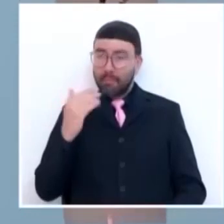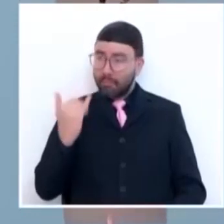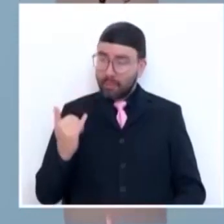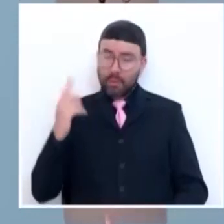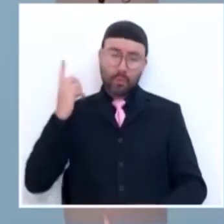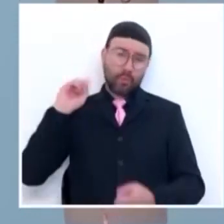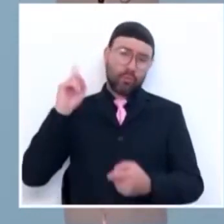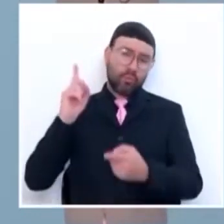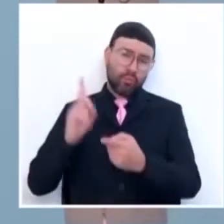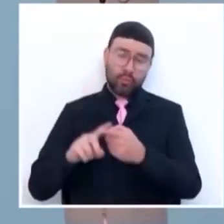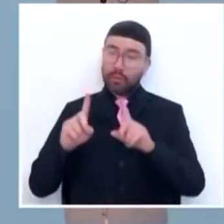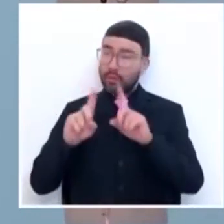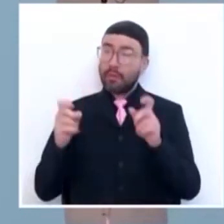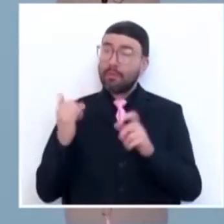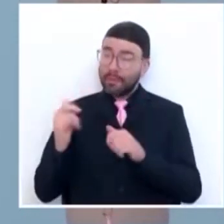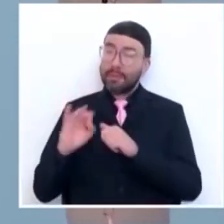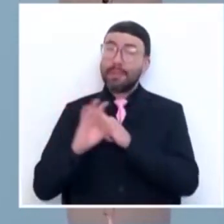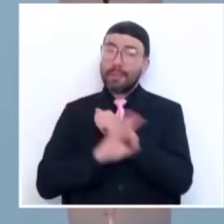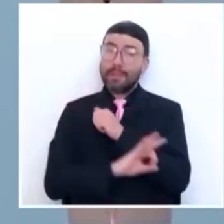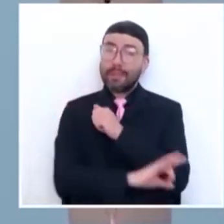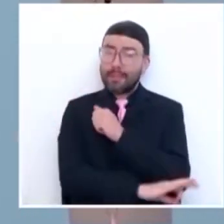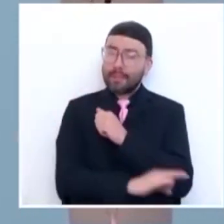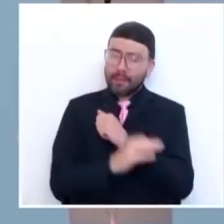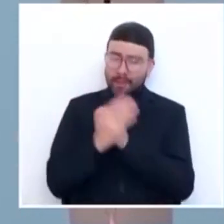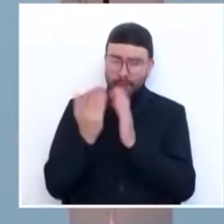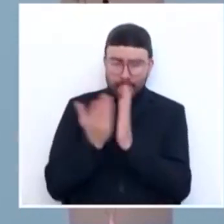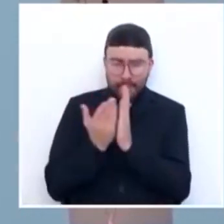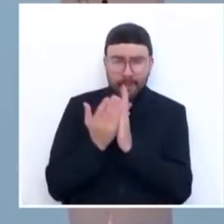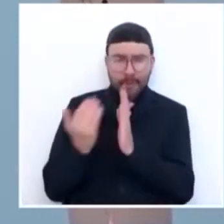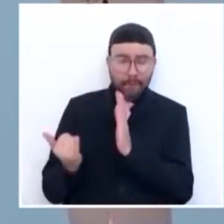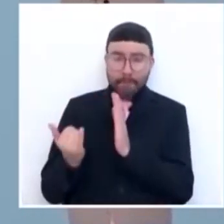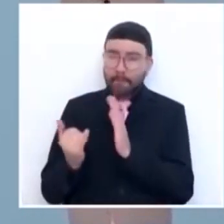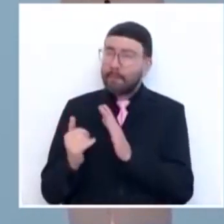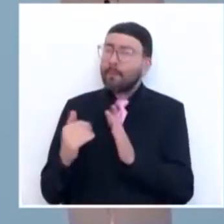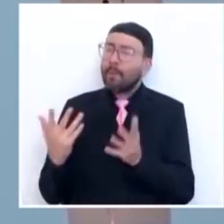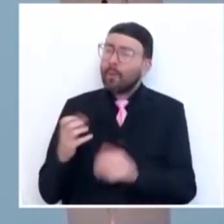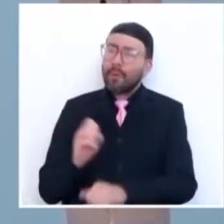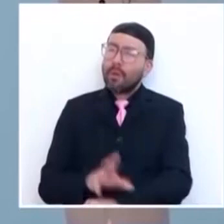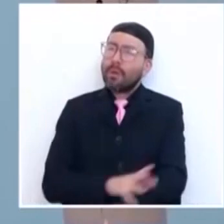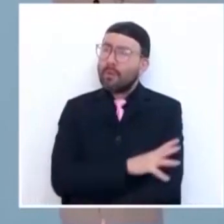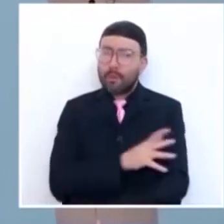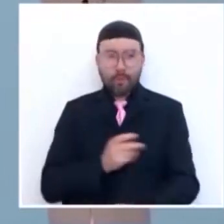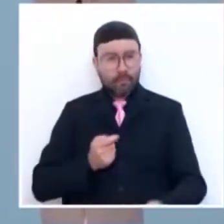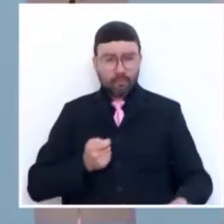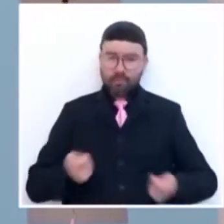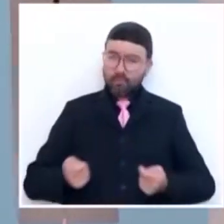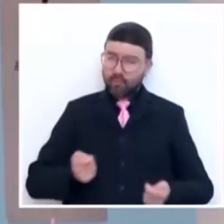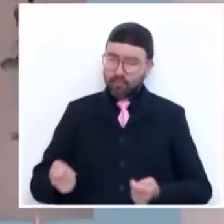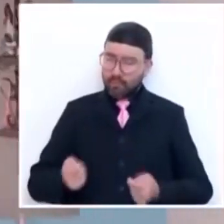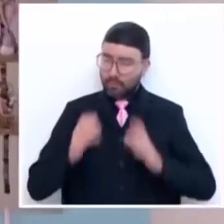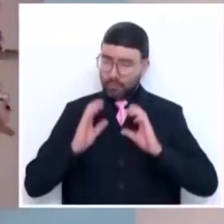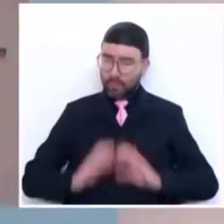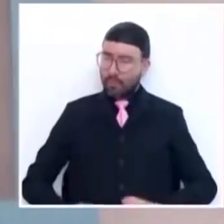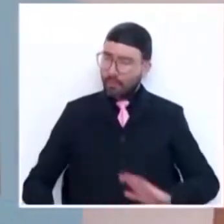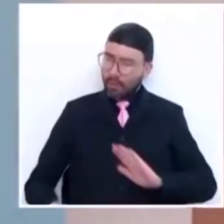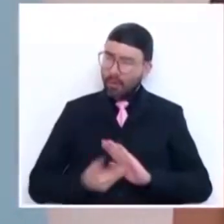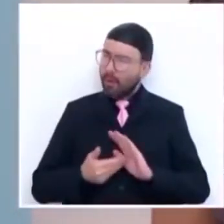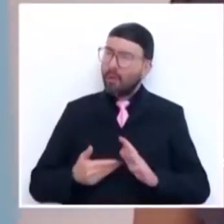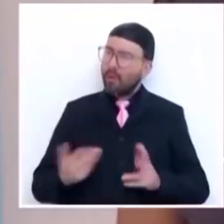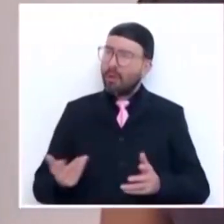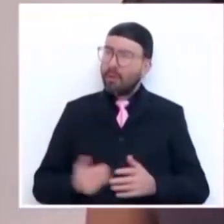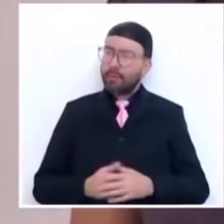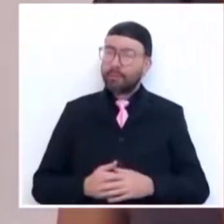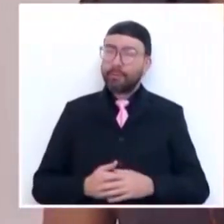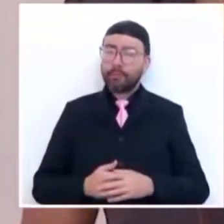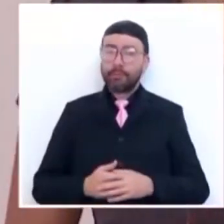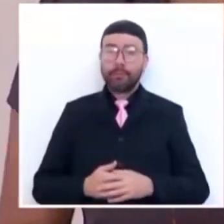el campo de la psiquiatría. ¿Cómo las emociones, doctora Ana Milena, pueden interferir en nuestro estado físico?